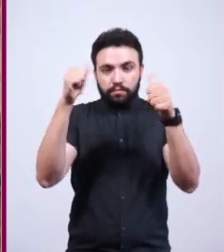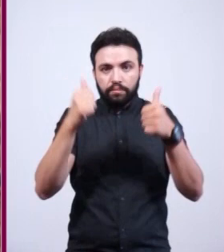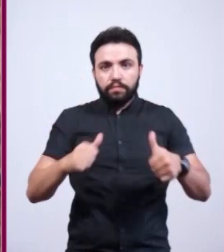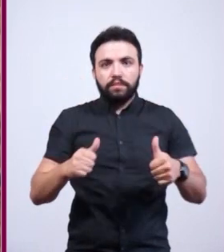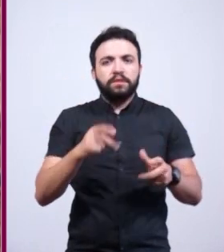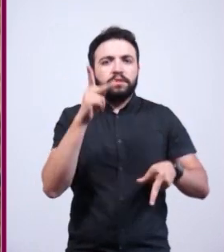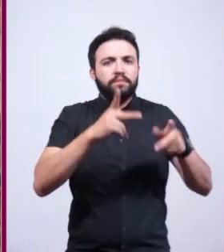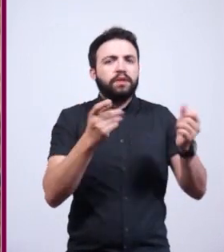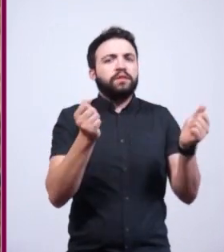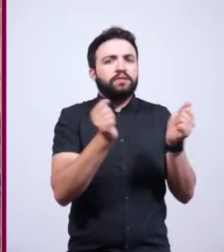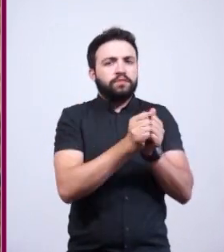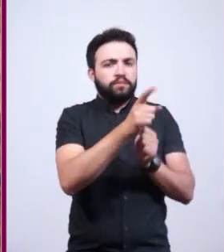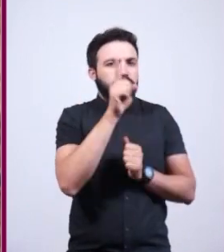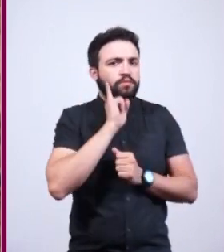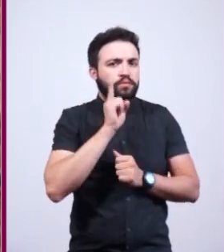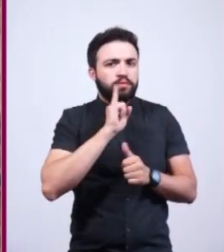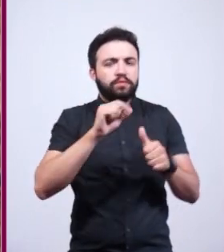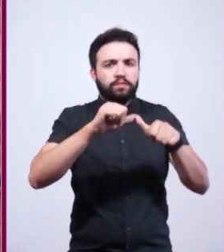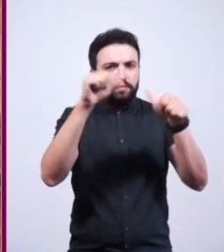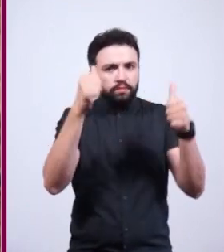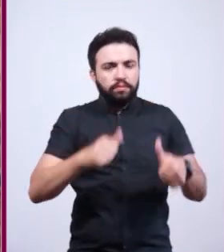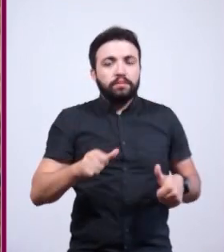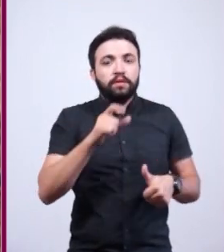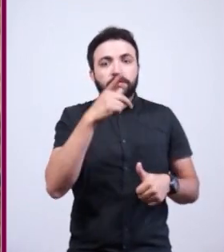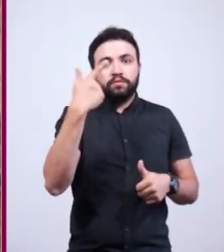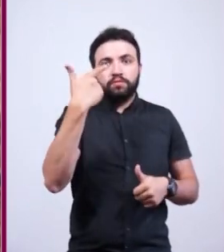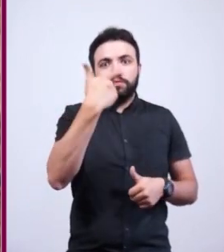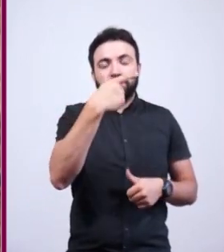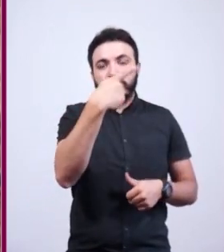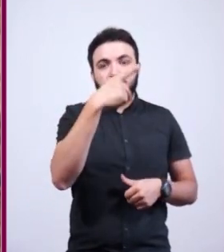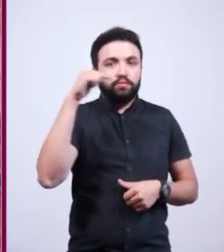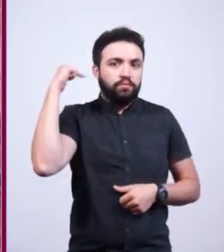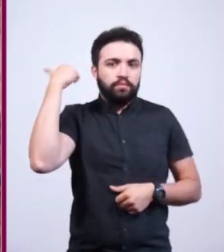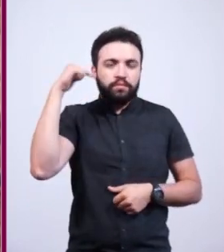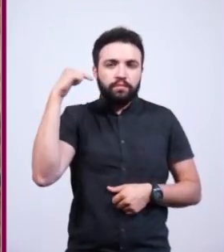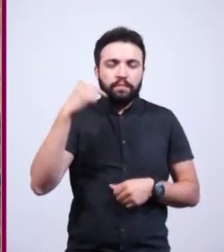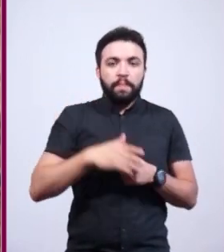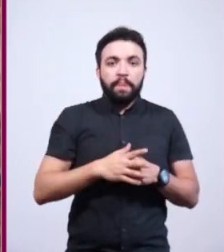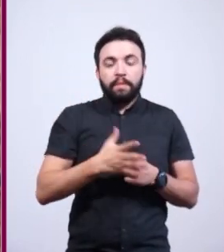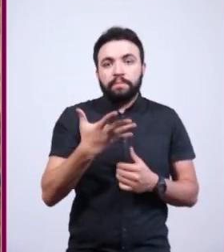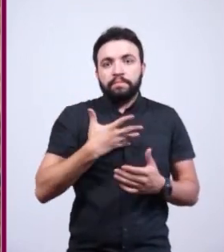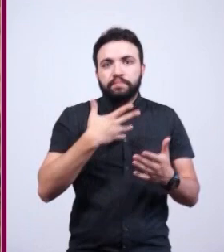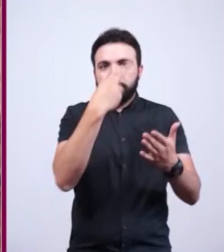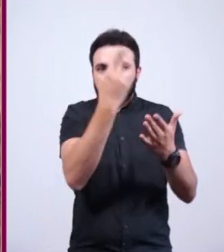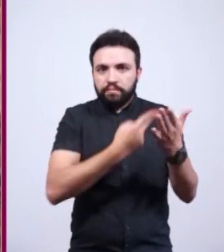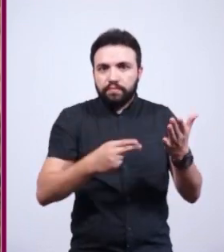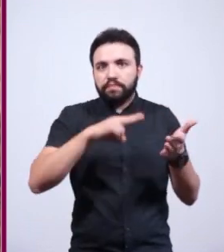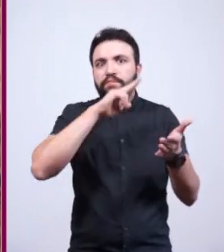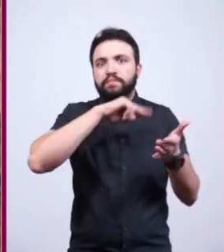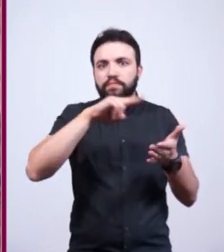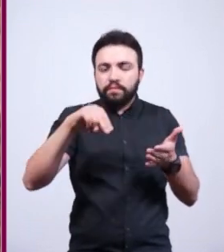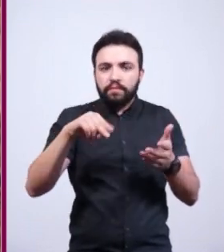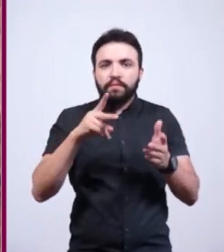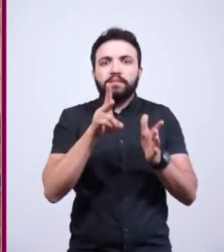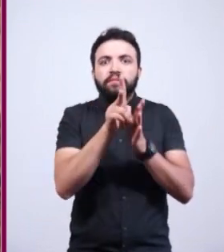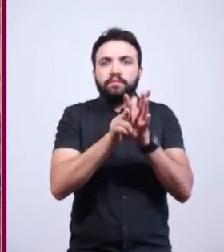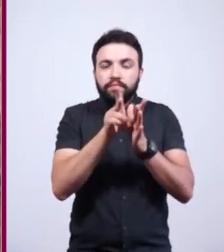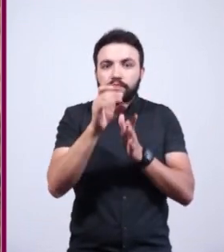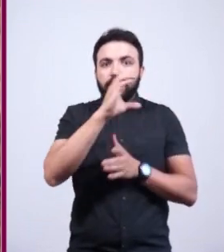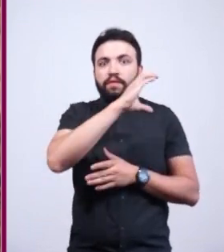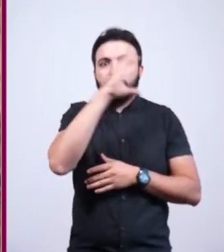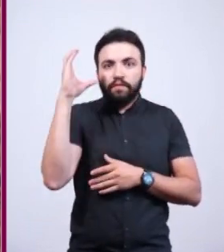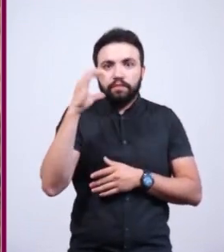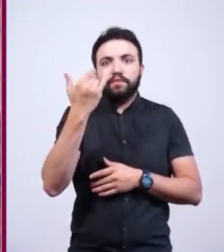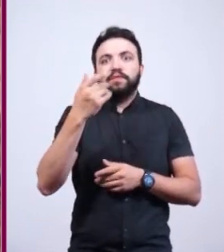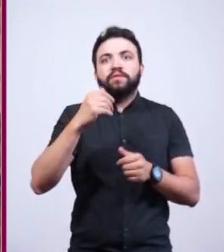Florencia Guillén, una artista tapatía que trabaja en varios soportes, como pueden ser el dibujo, la pintura, el video, la fotografía y